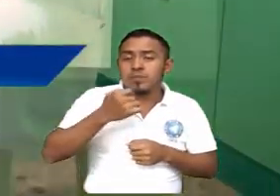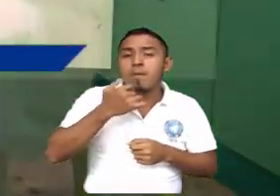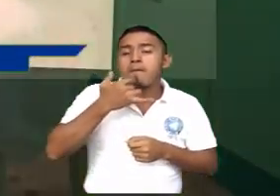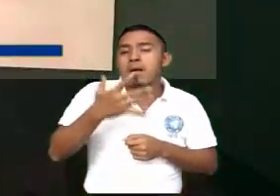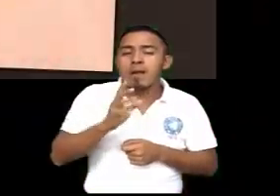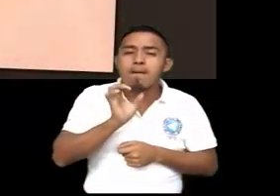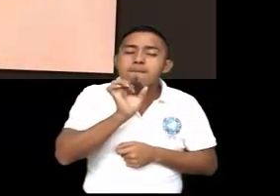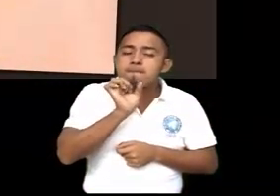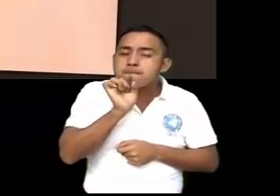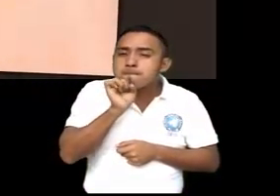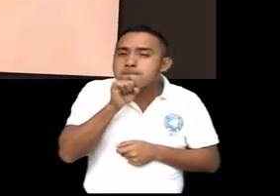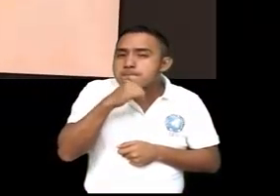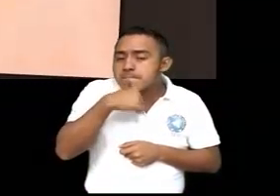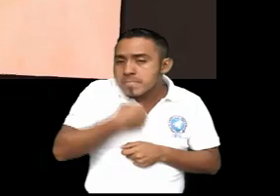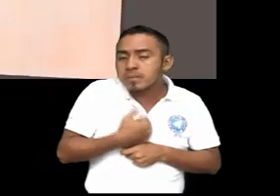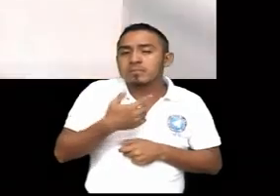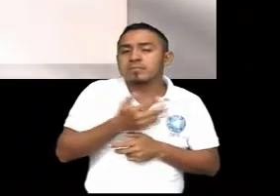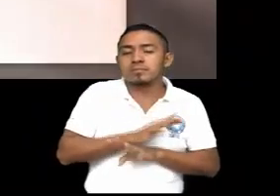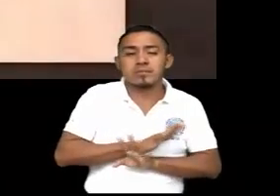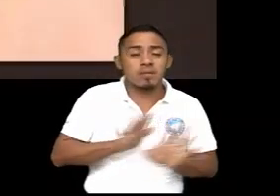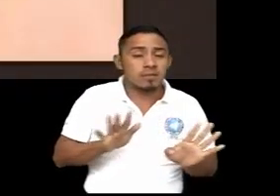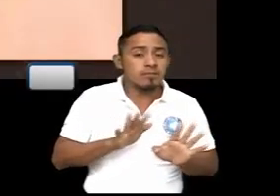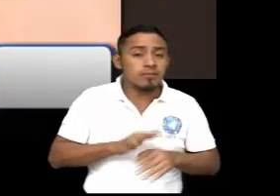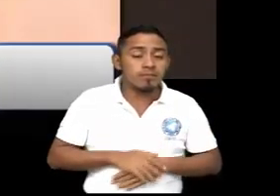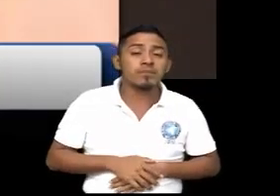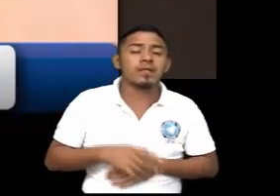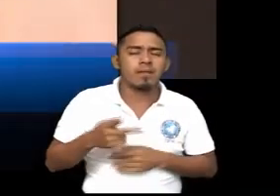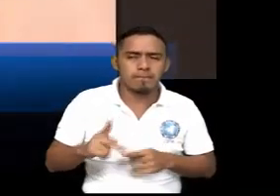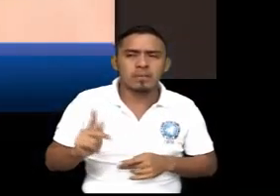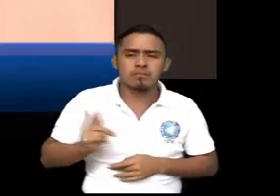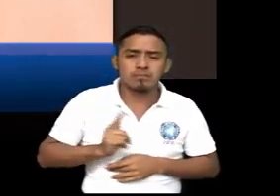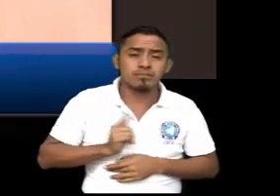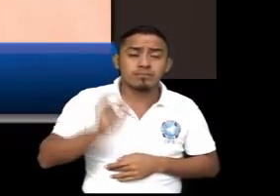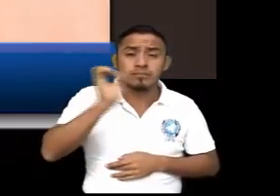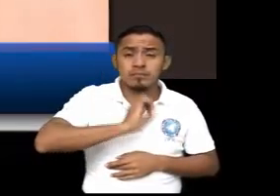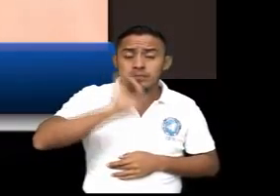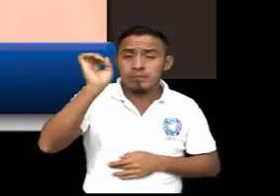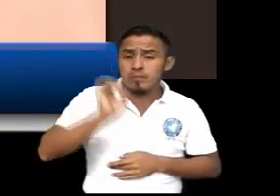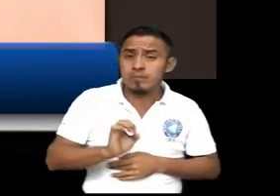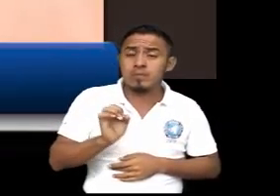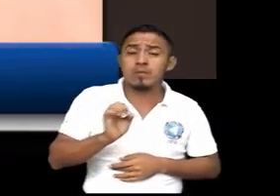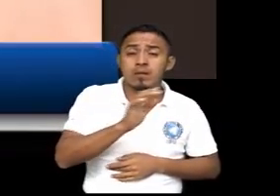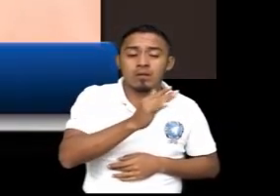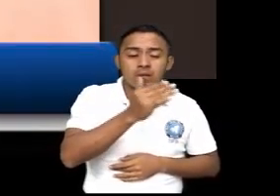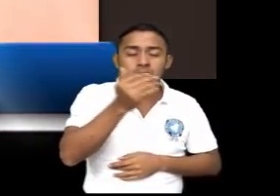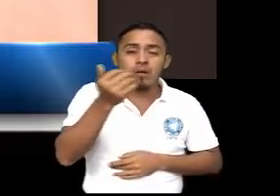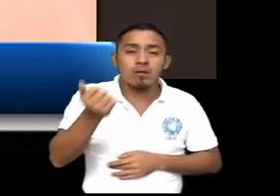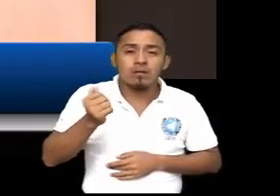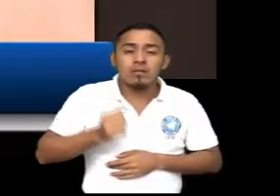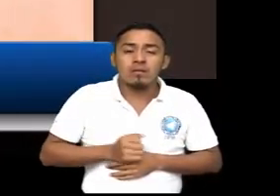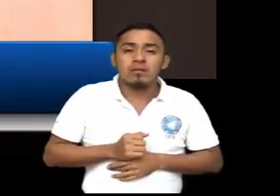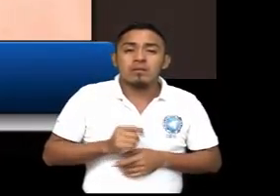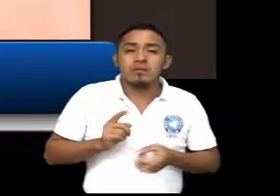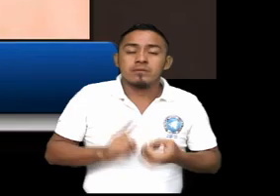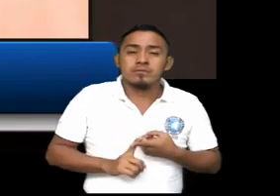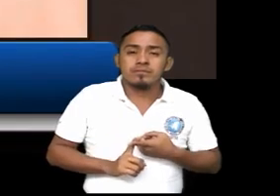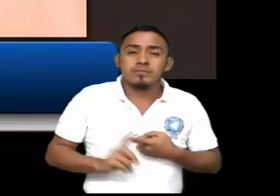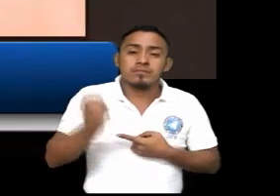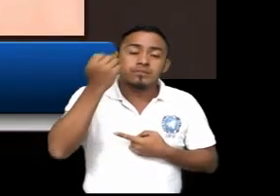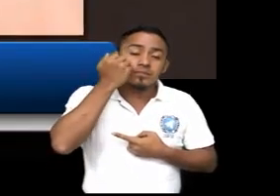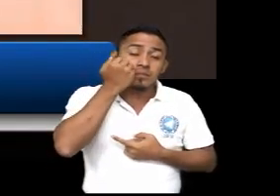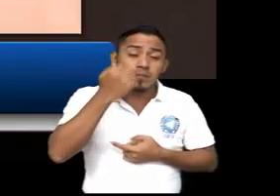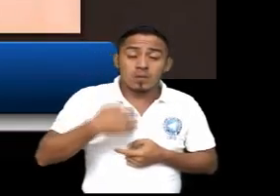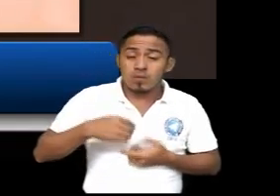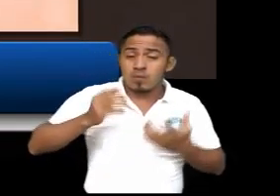es decir, está asociada a la edad. Pero hay un porcentaje que está asociado a otras causas como trauma, enfermedades